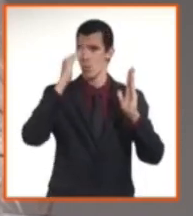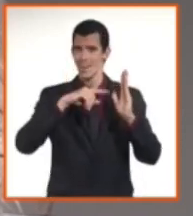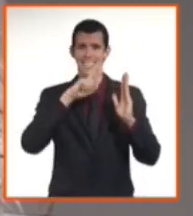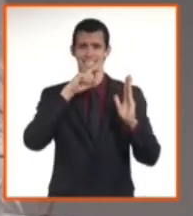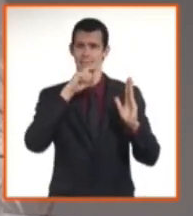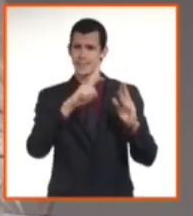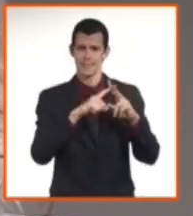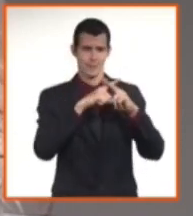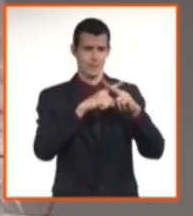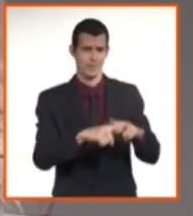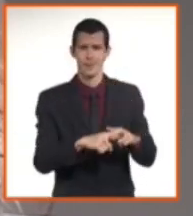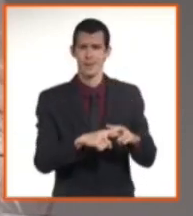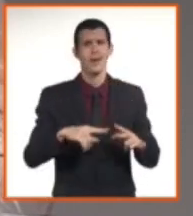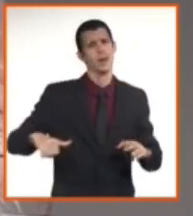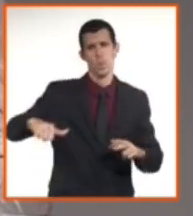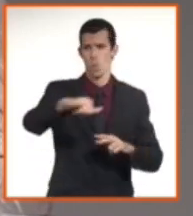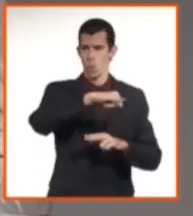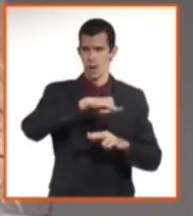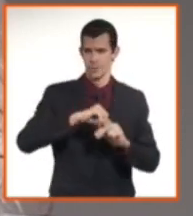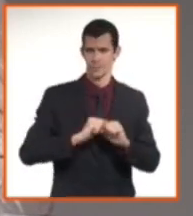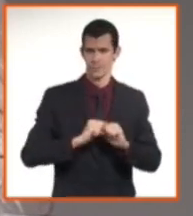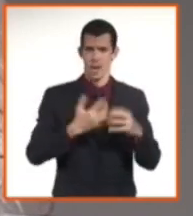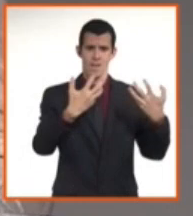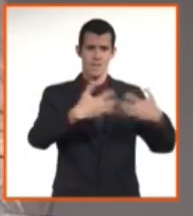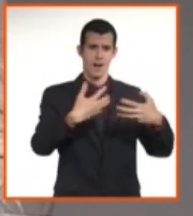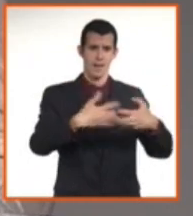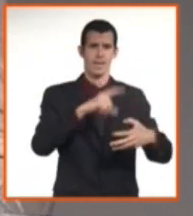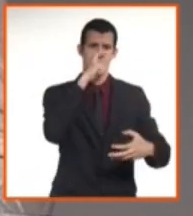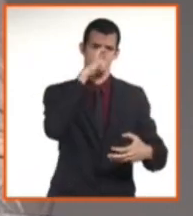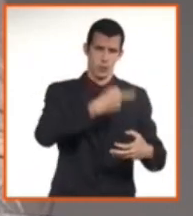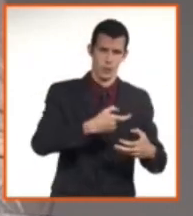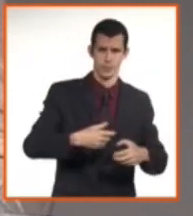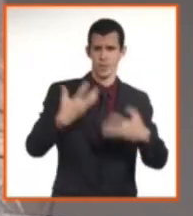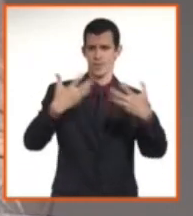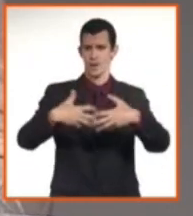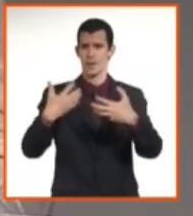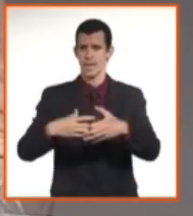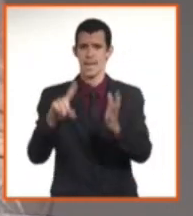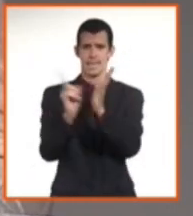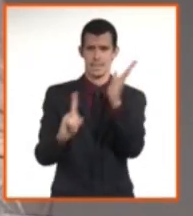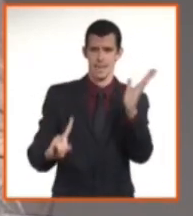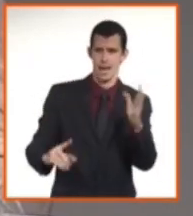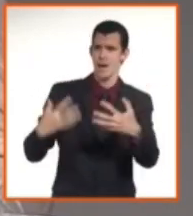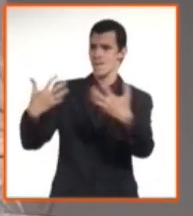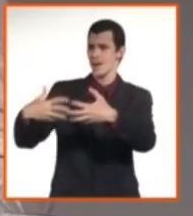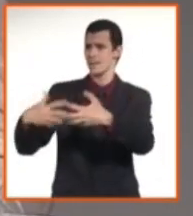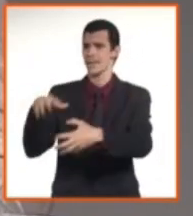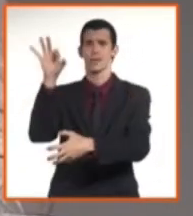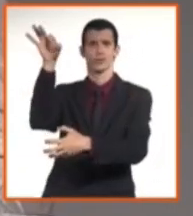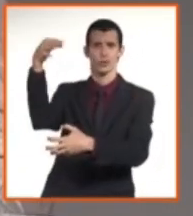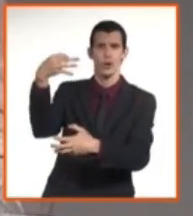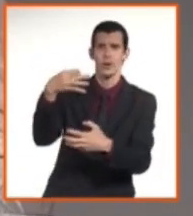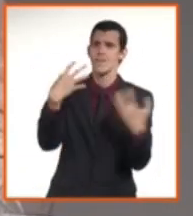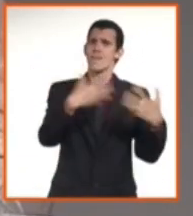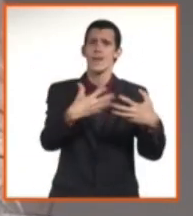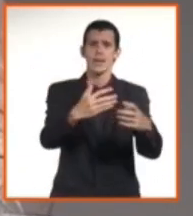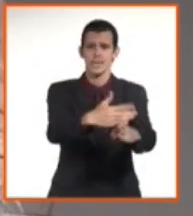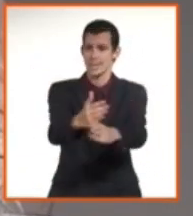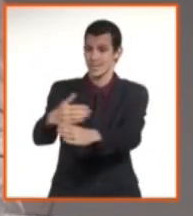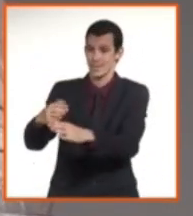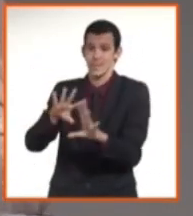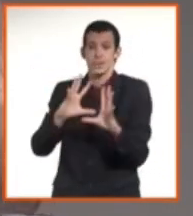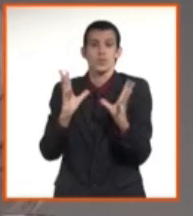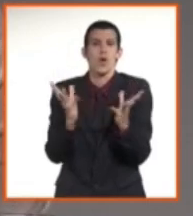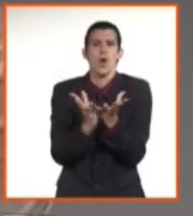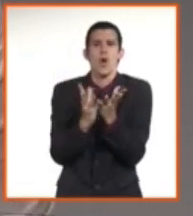por la difícil situación que atraviesa el país. Y entonces, a veces se nos daña un transformador de un